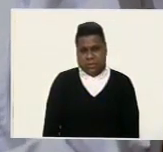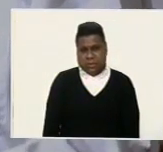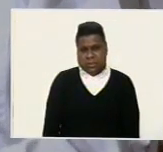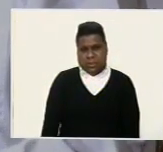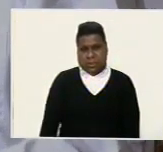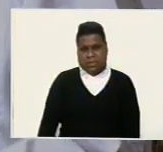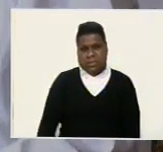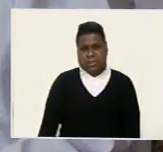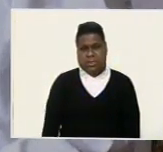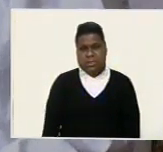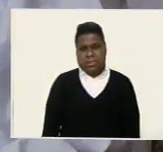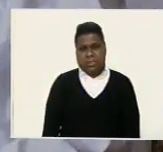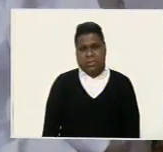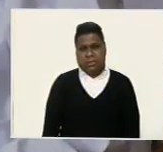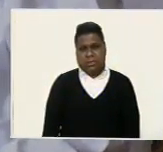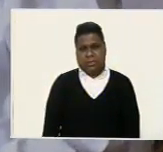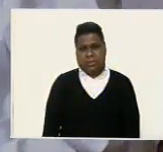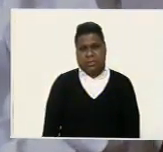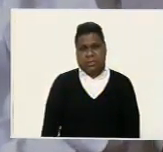Leonardo Ruiz Pineda,